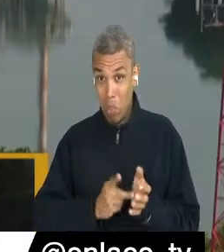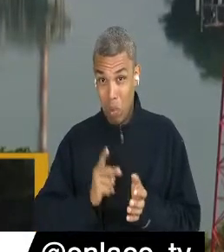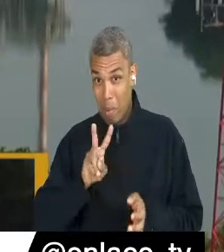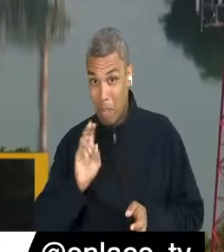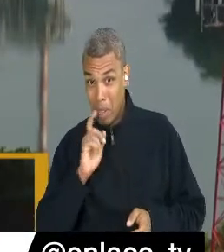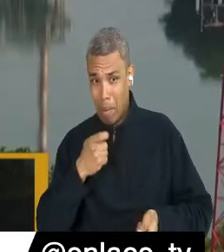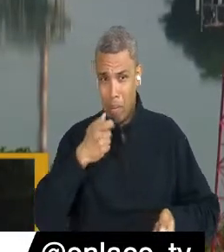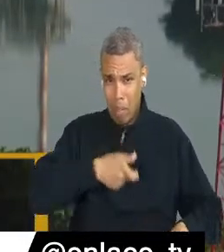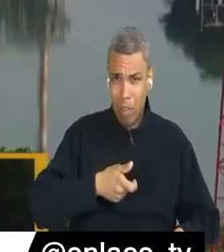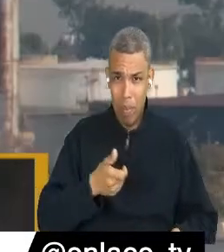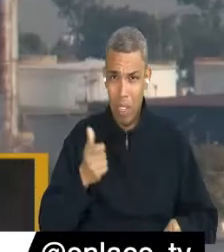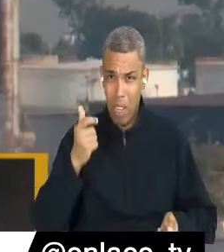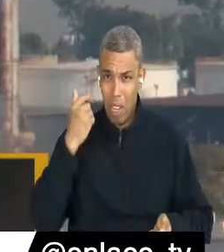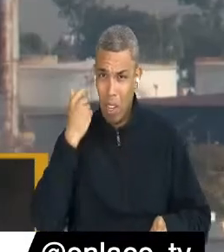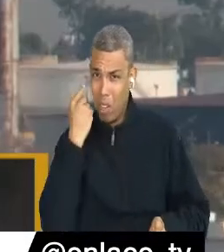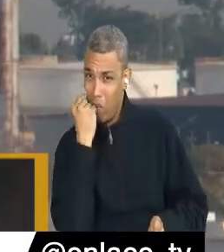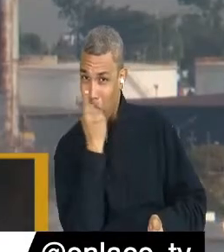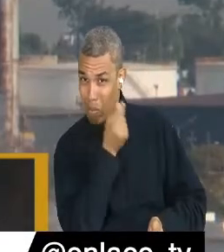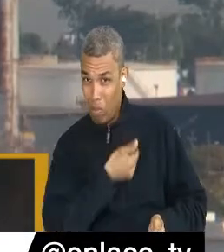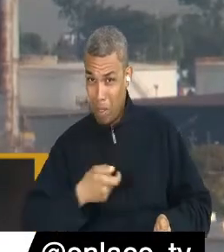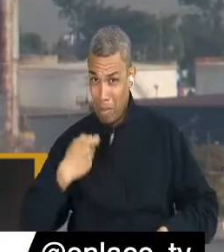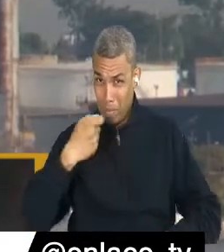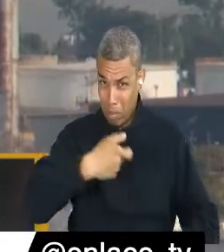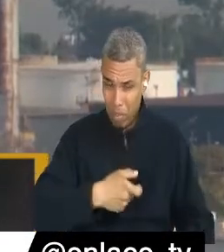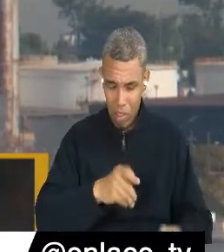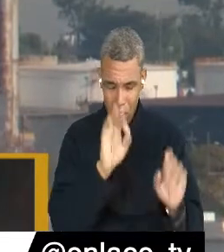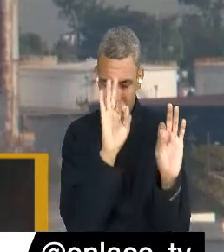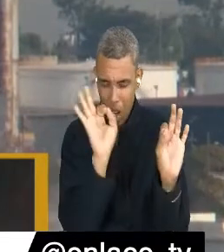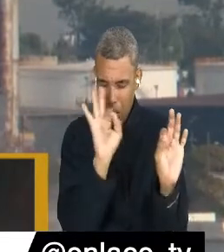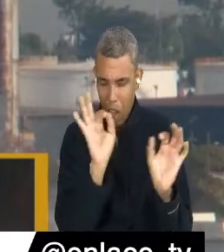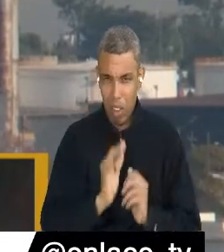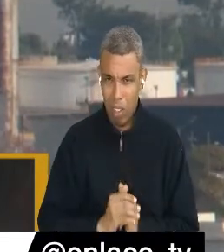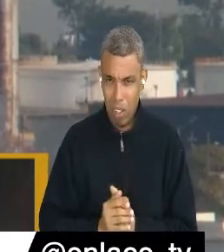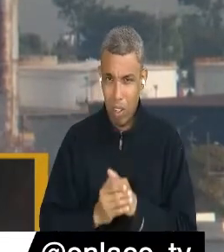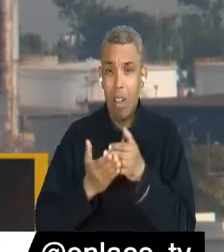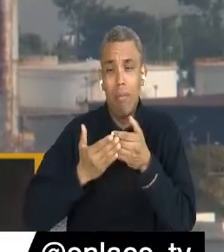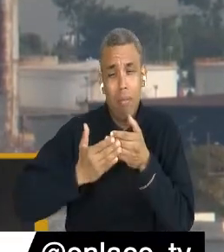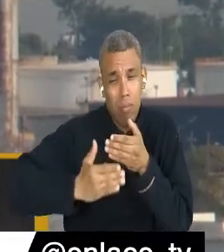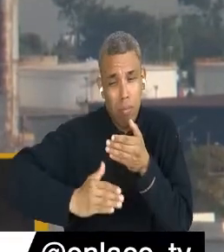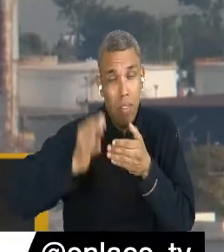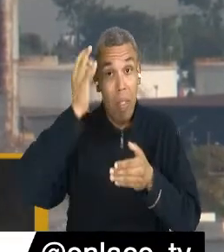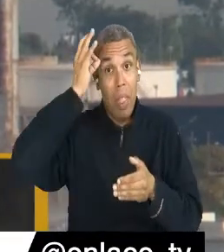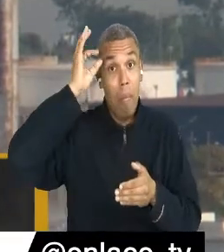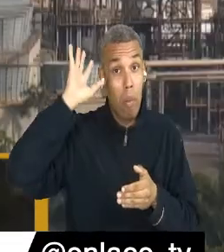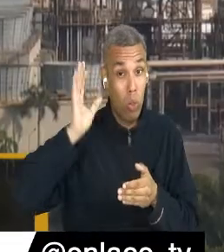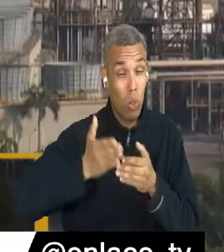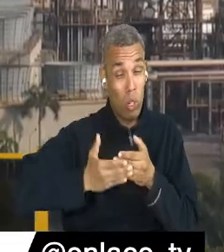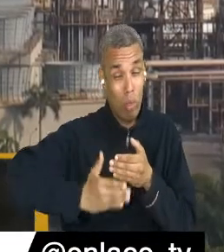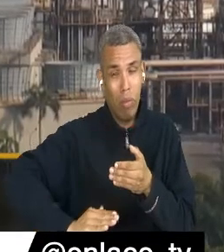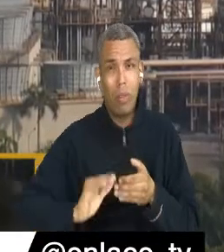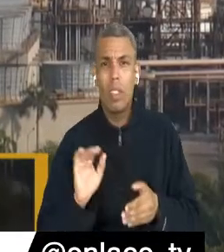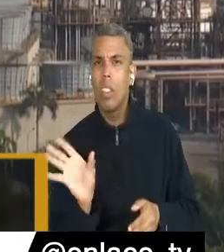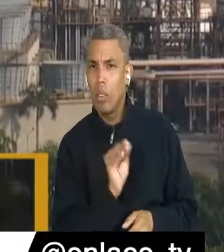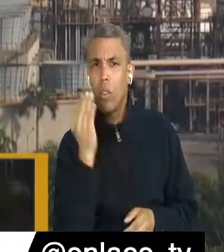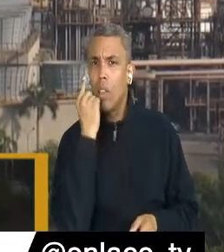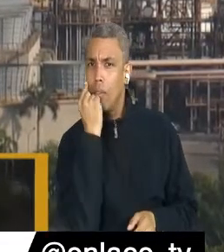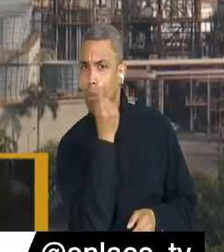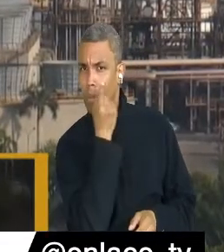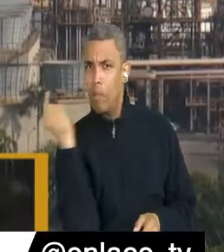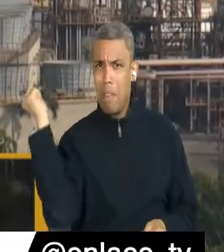presidente de la República, el doctor Juan Manuel Santos Calderón, en Barranca Bermeja, delante de todos los medios